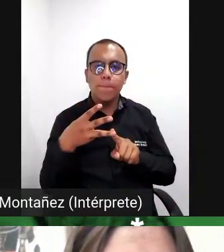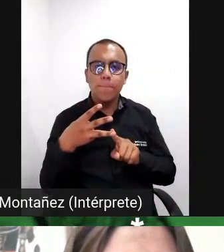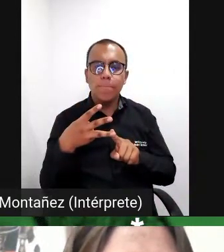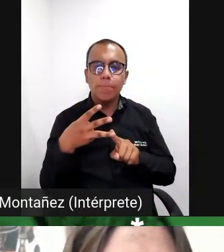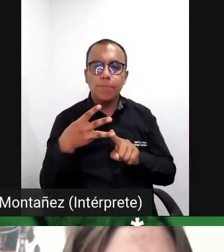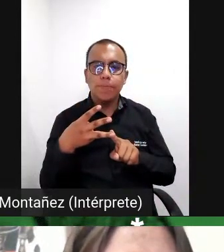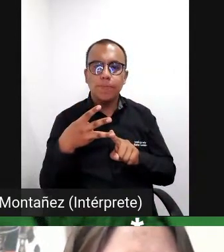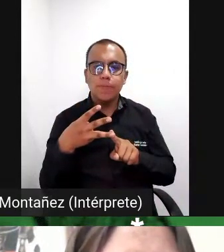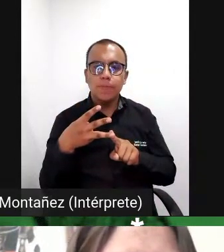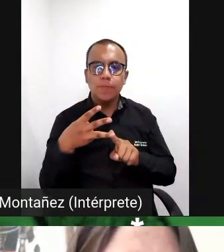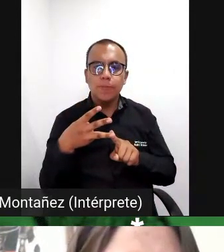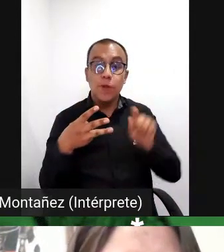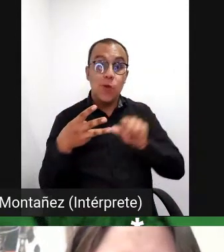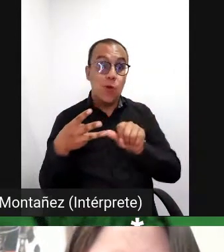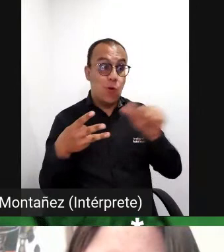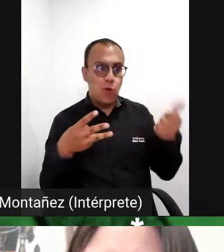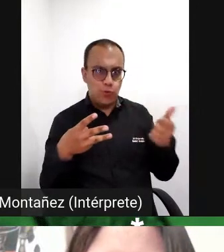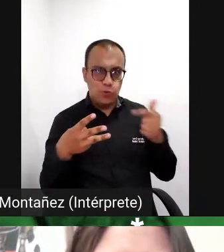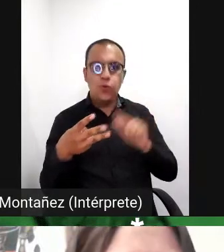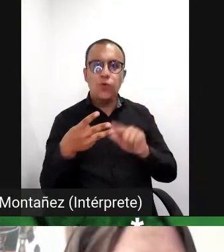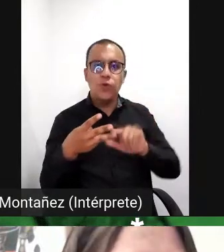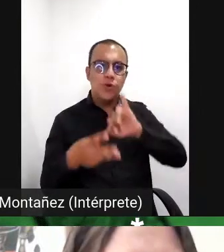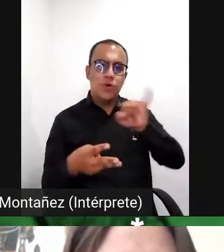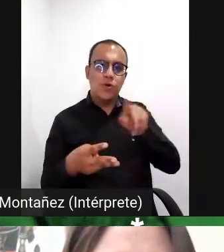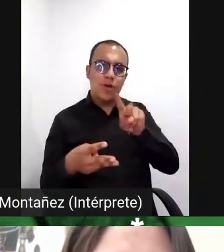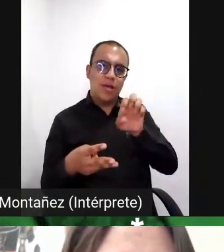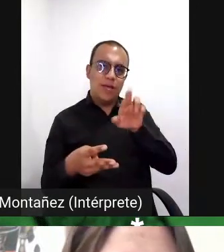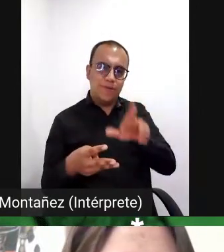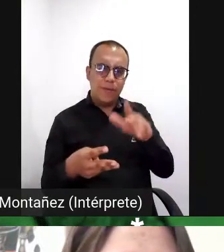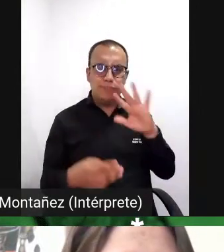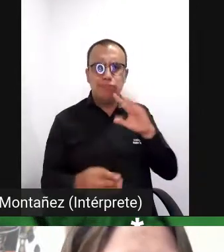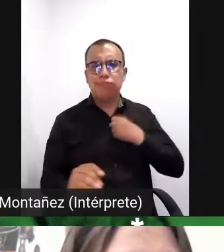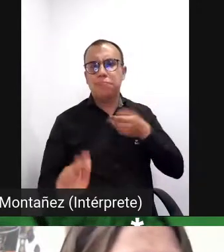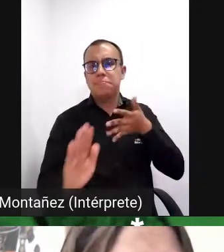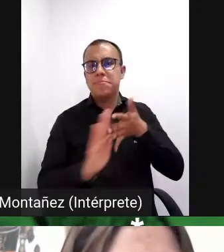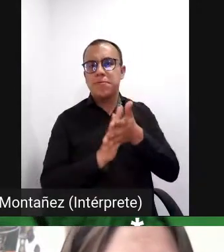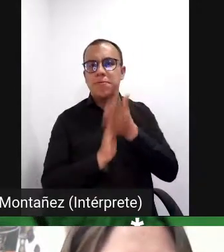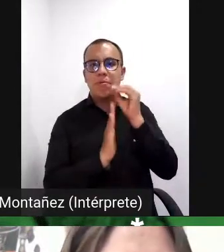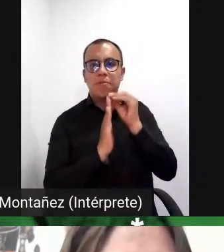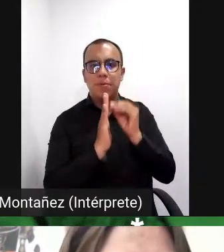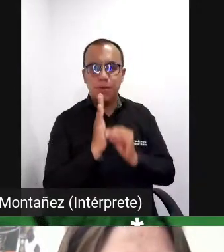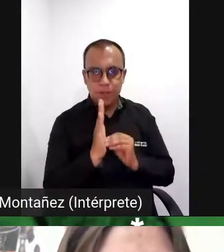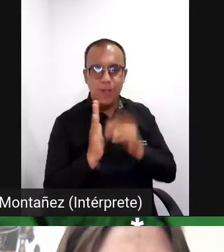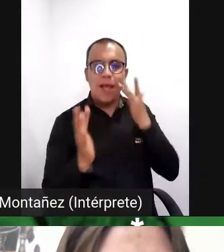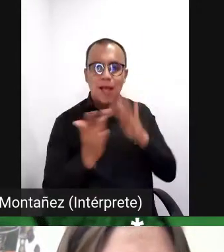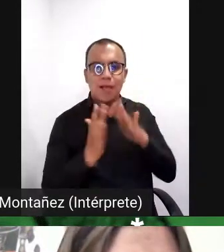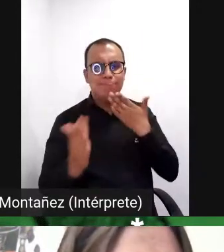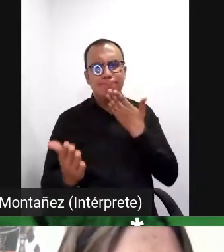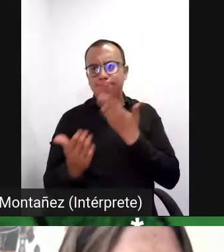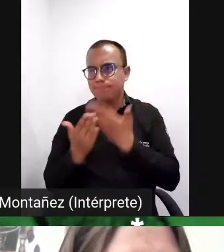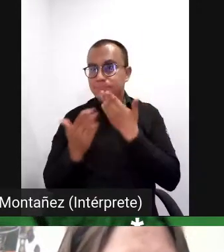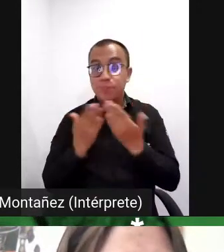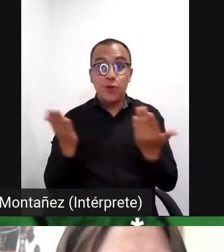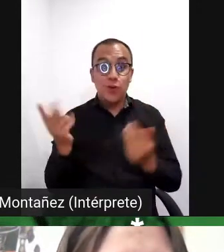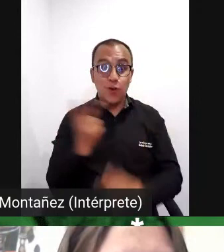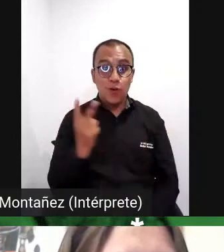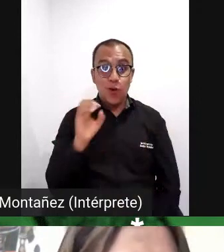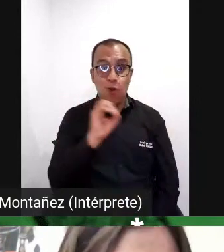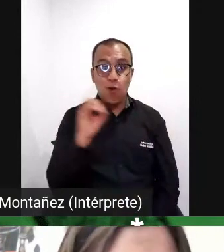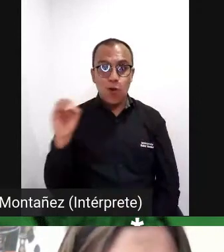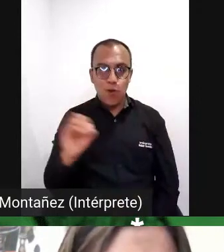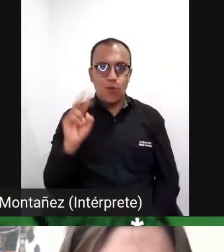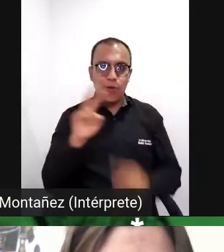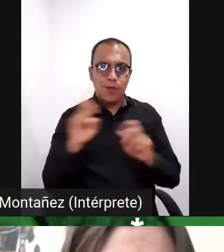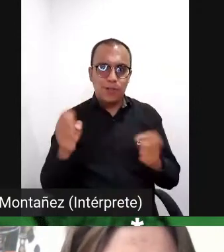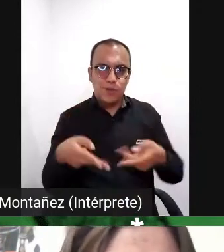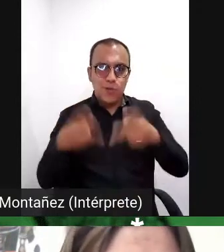Tenemos otro de Javier, un hermoso relato, agradeciéndoles a ustedes dos por editar este libro y